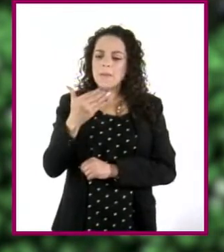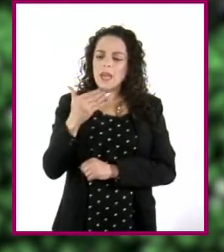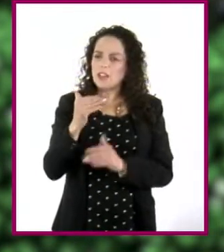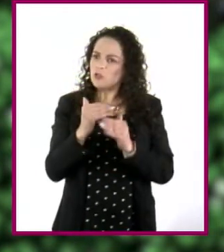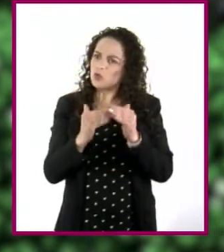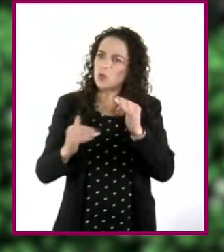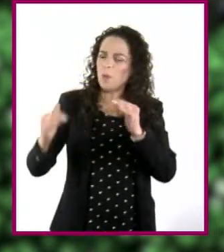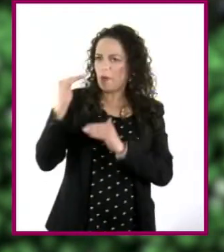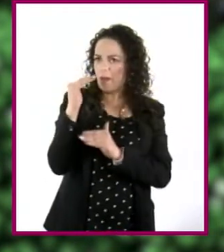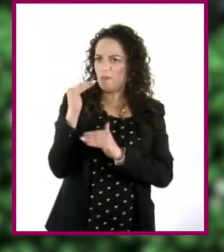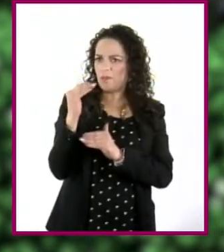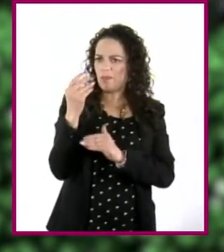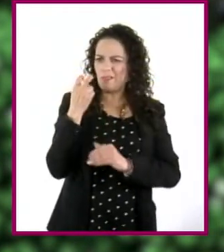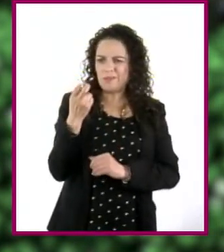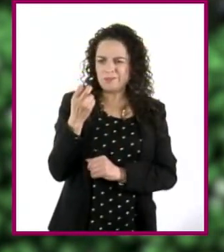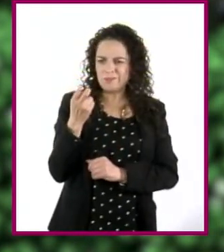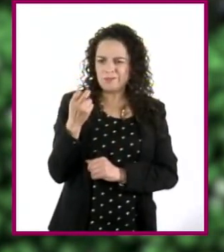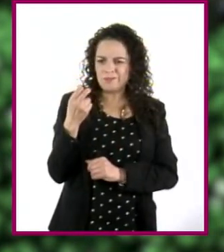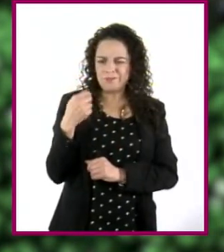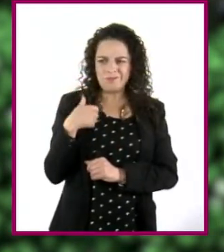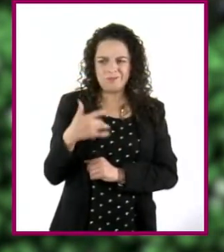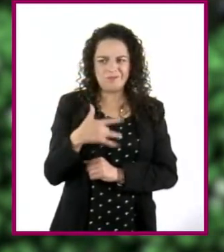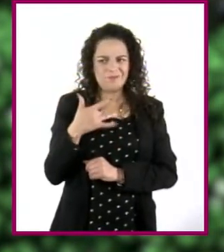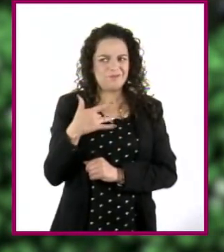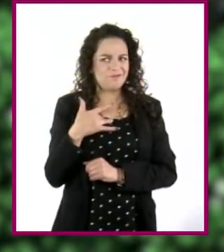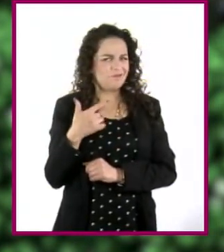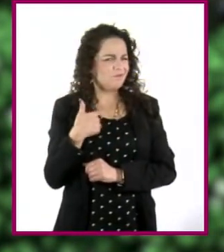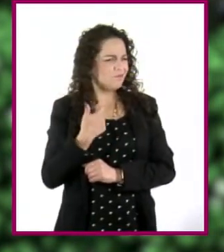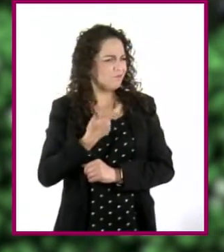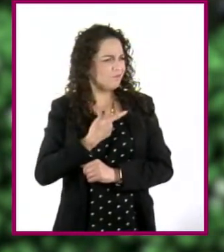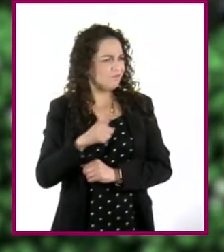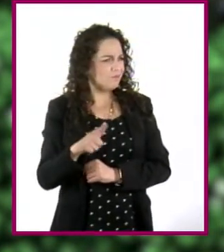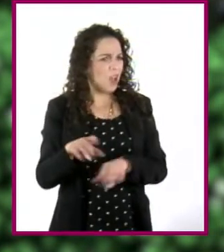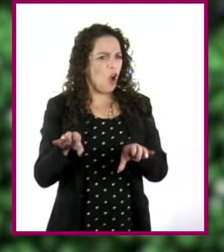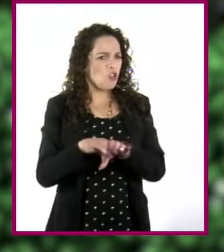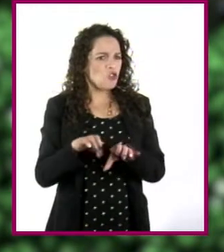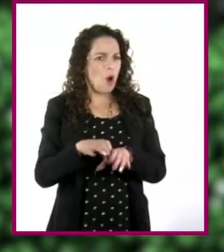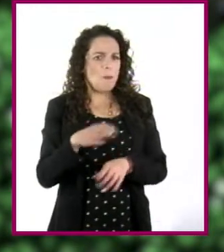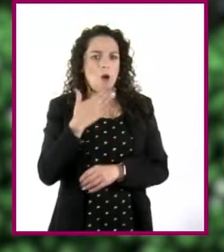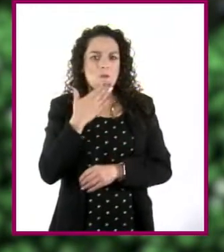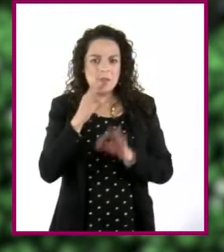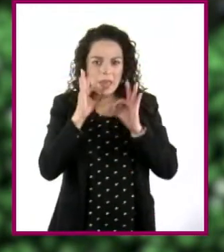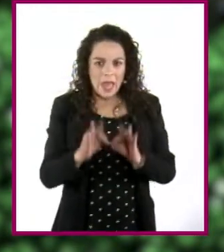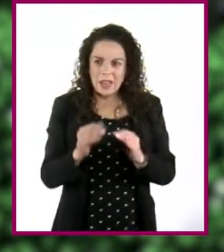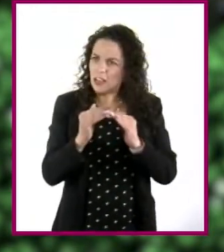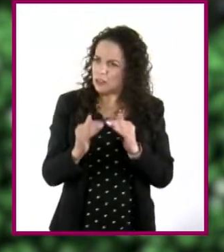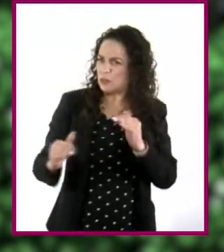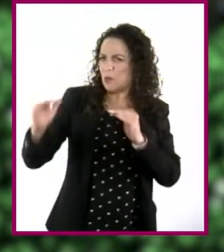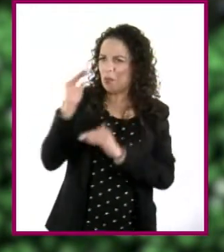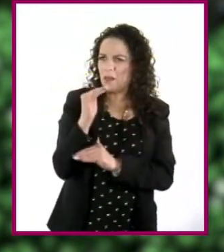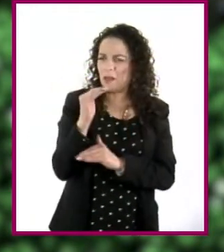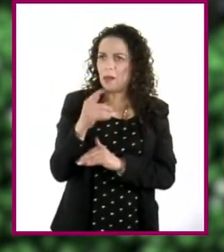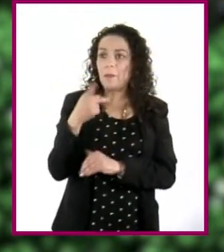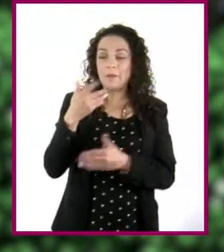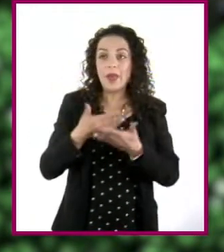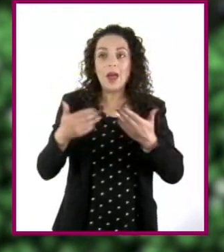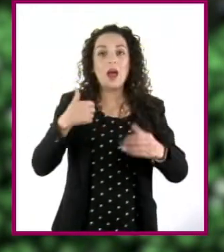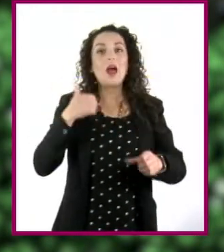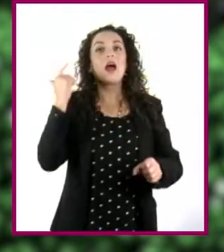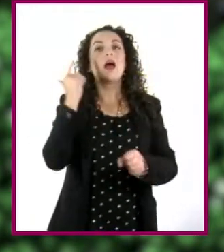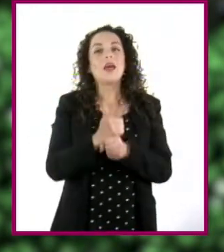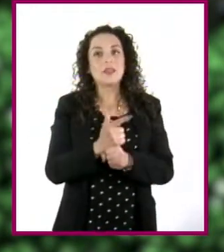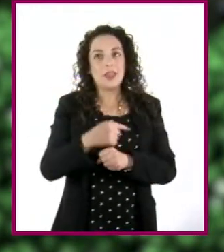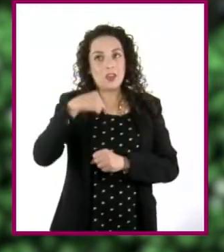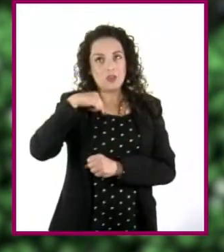que el término me chocaba un poco. ¿Cómo puede un bien ser supremo? Pero ahorita me di cuenta de que si lo pienso como